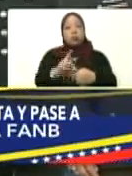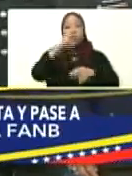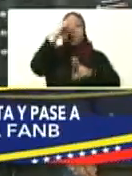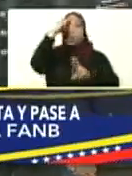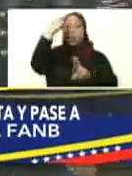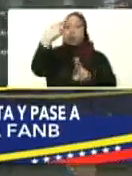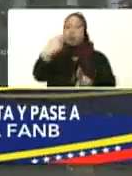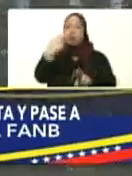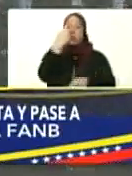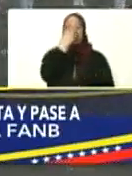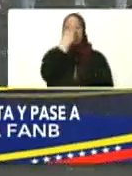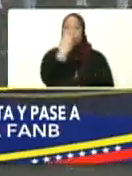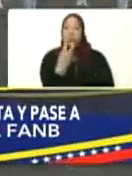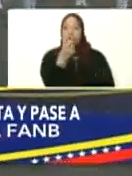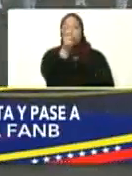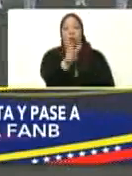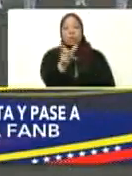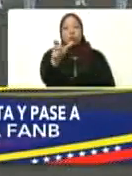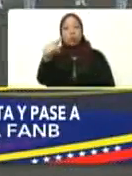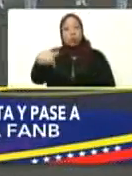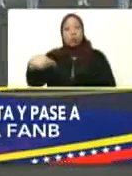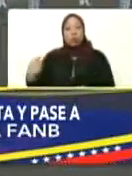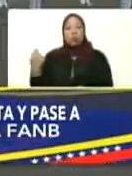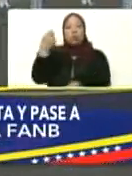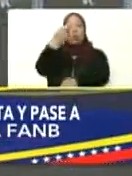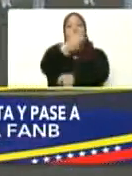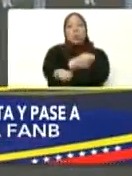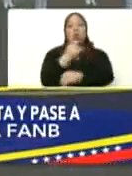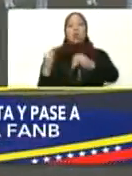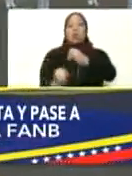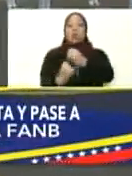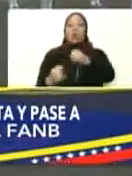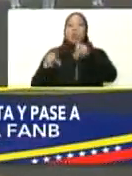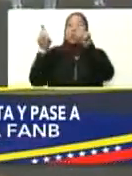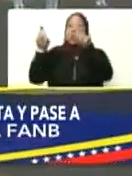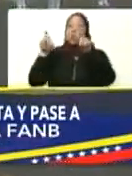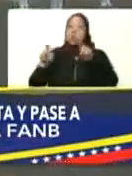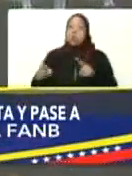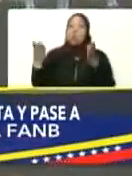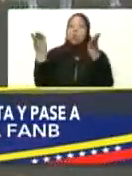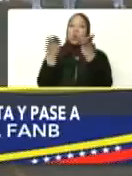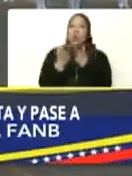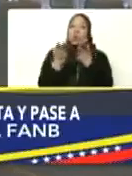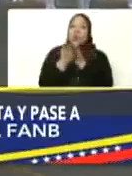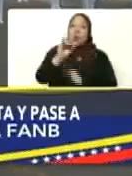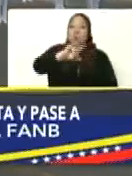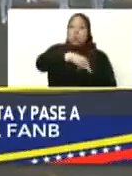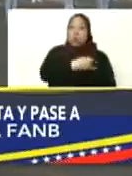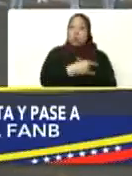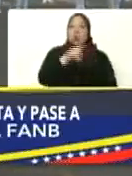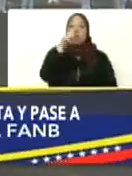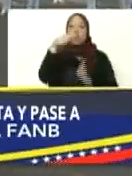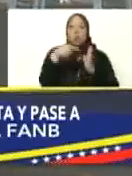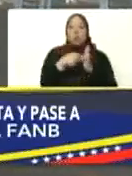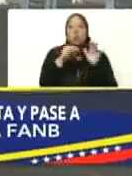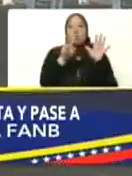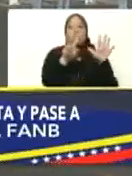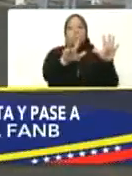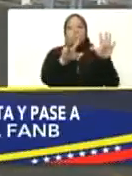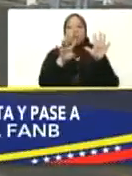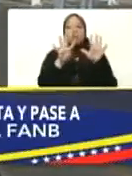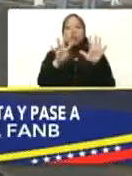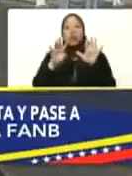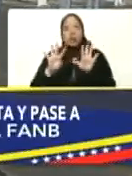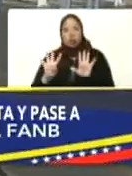Respetuosamente se invita a los oficiales egresados de los Institutos de Formación de Oficiales de Comando y Técnicos del año 1989, que